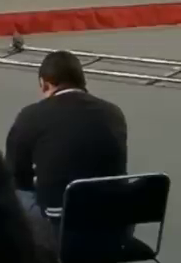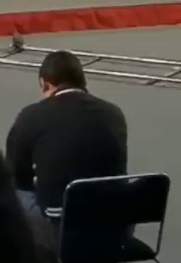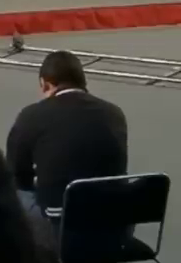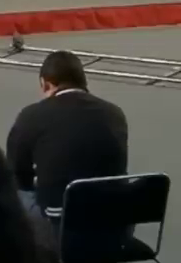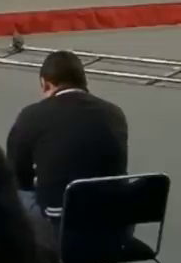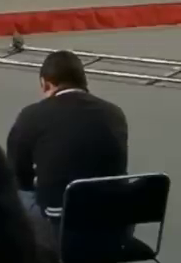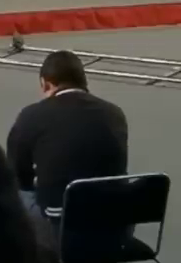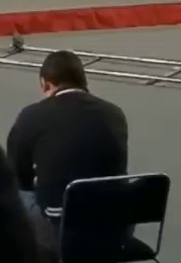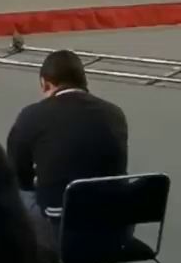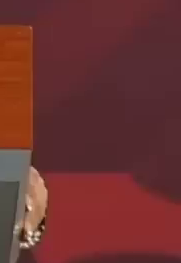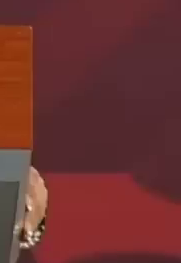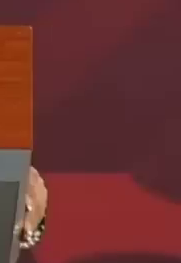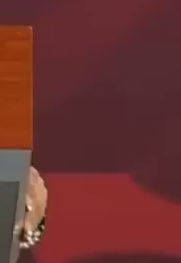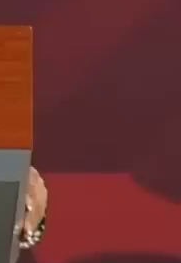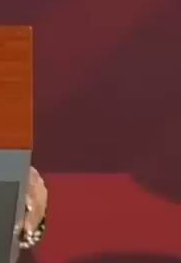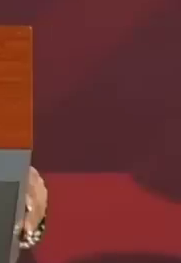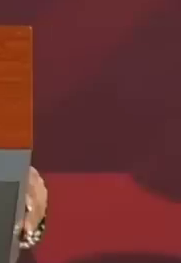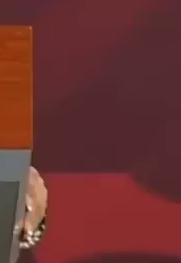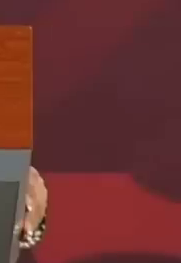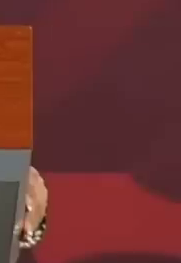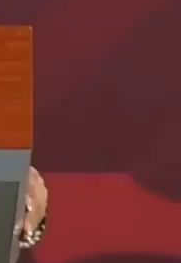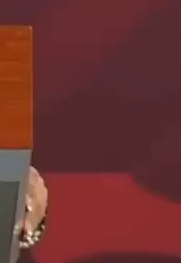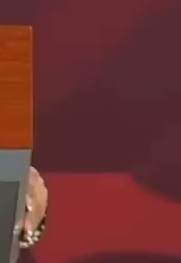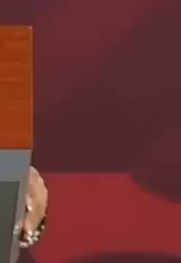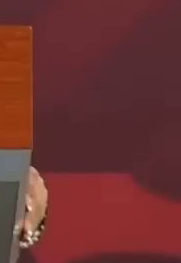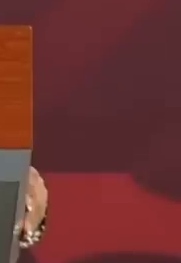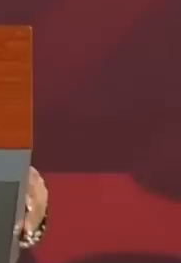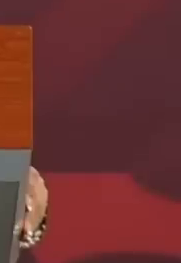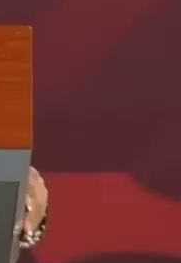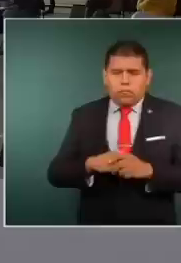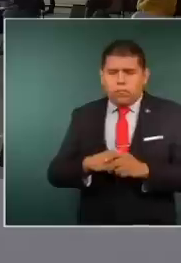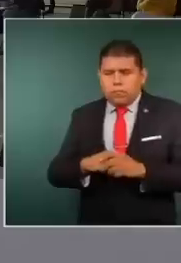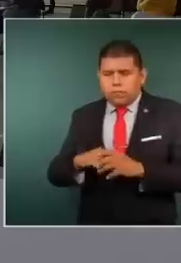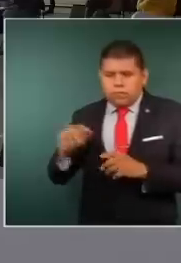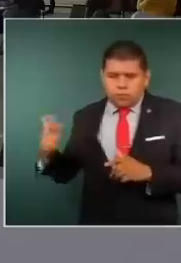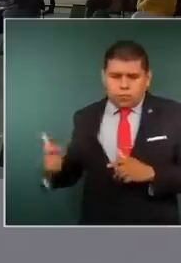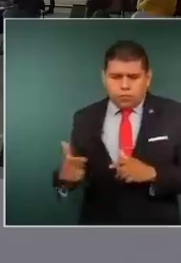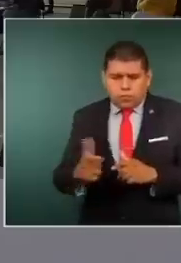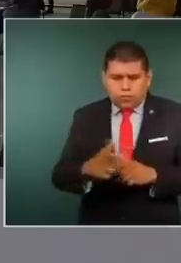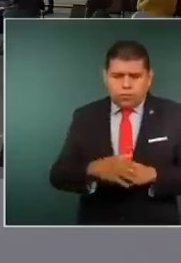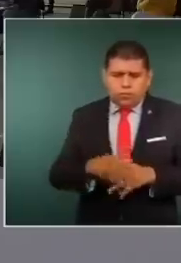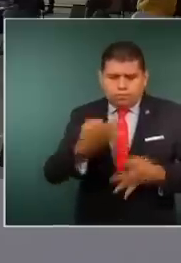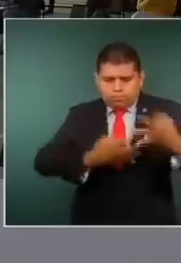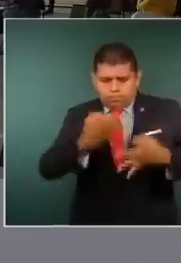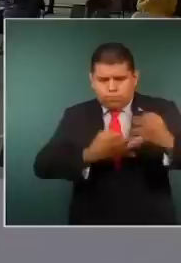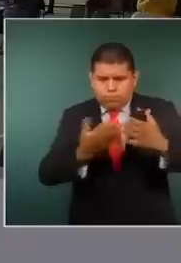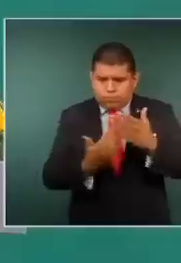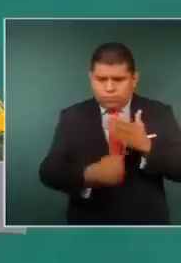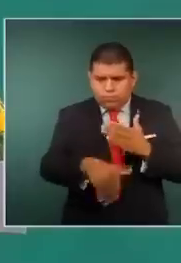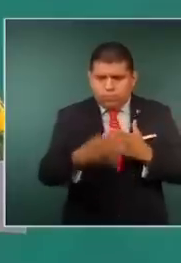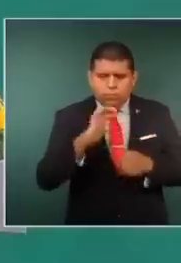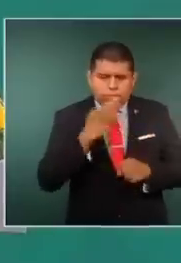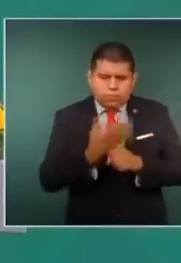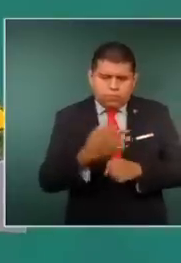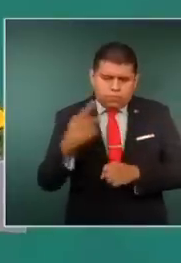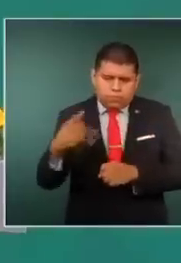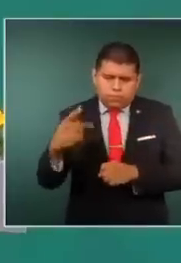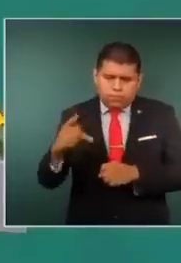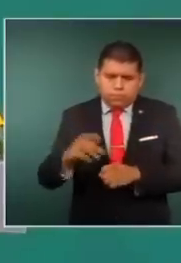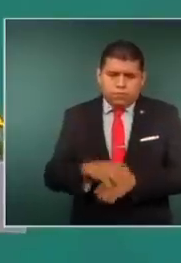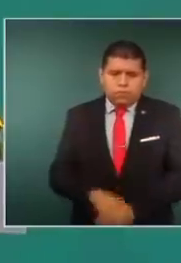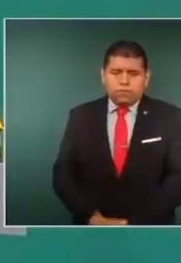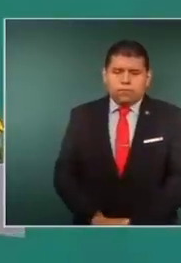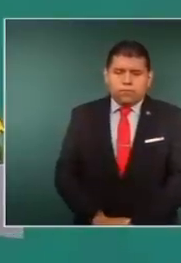le entregó a Ovidio sus amparos ya los tienen la bolsa particularmente uno que es uno de los que más le interesa que